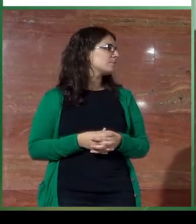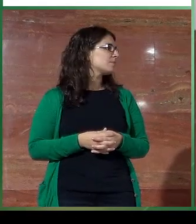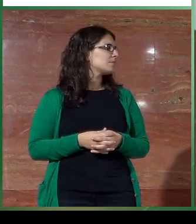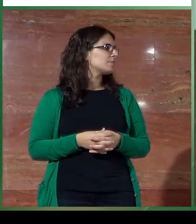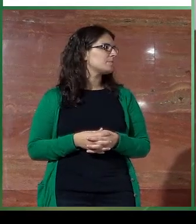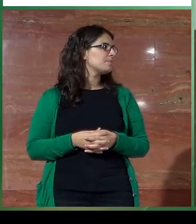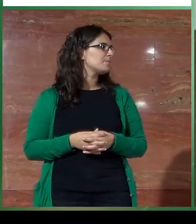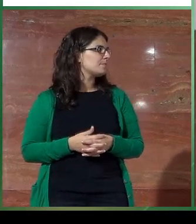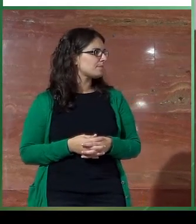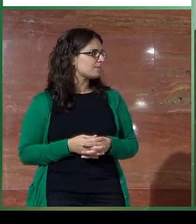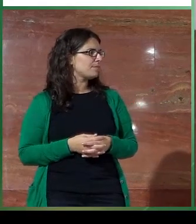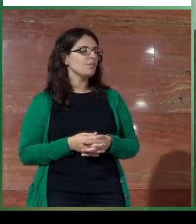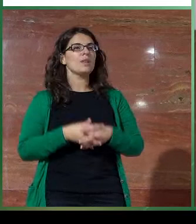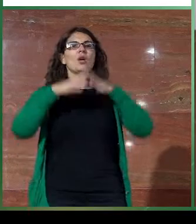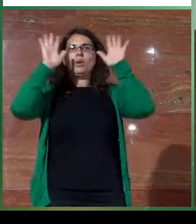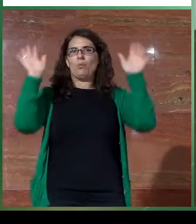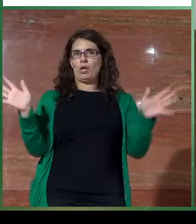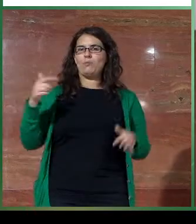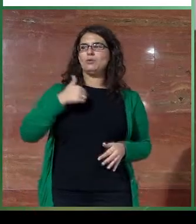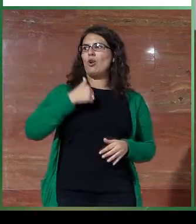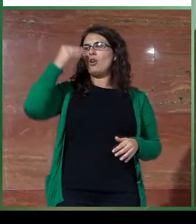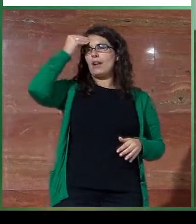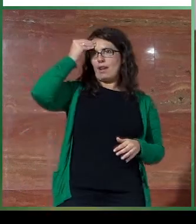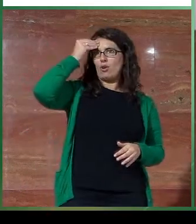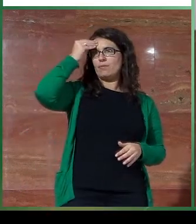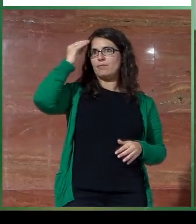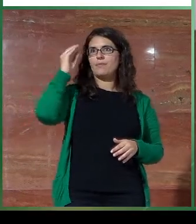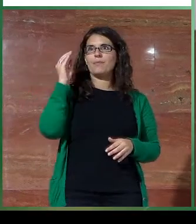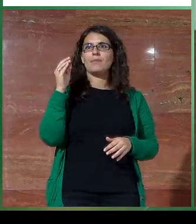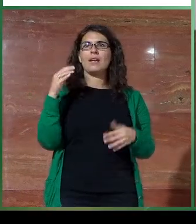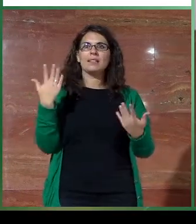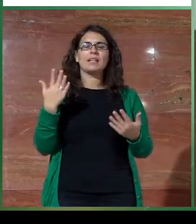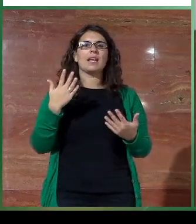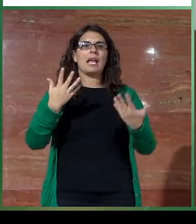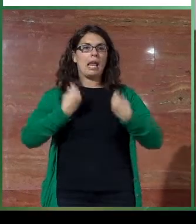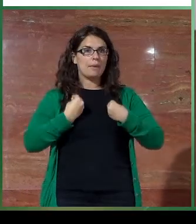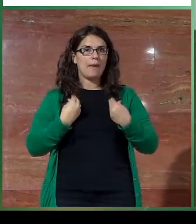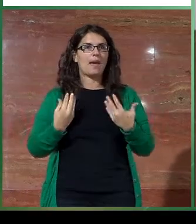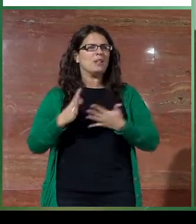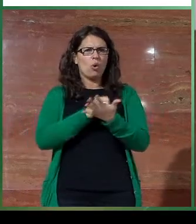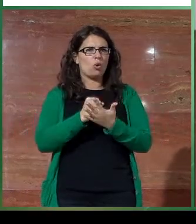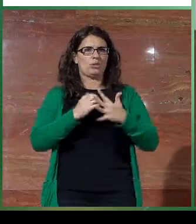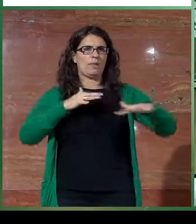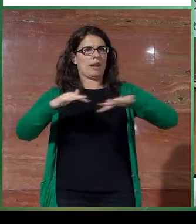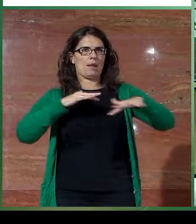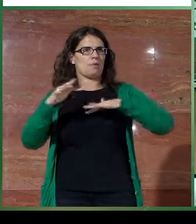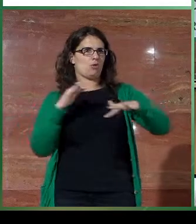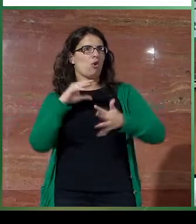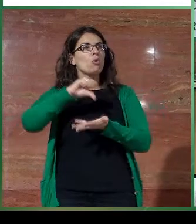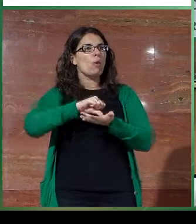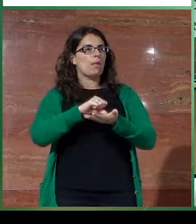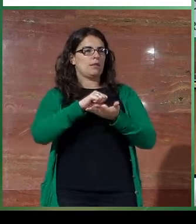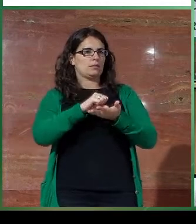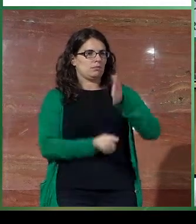Bueno, yo lo que creo es que la vida y todo es dinámico. Las ciudades nacen en un